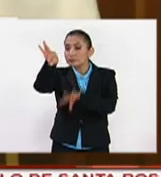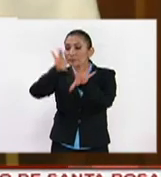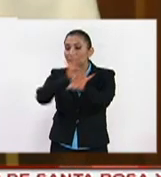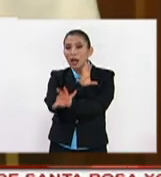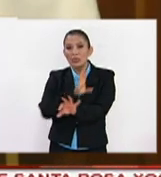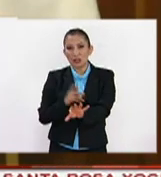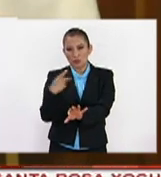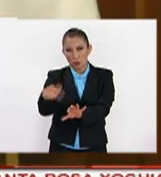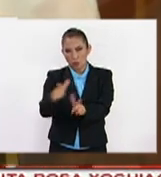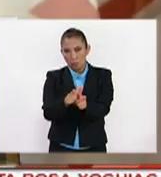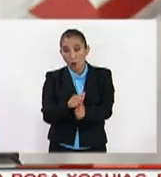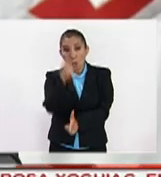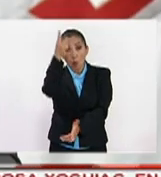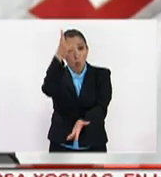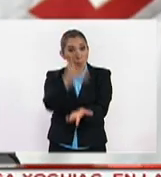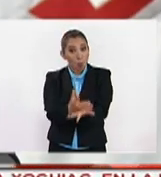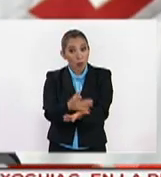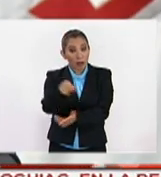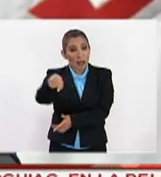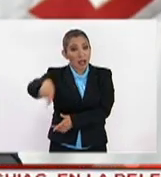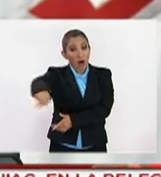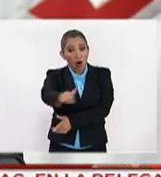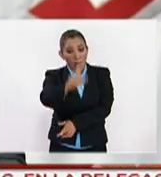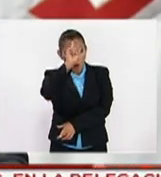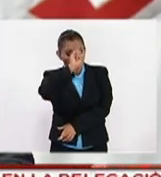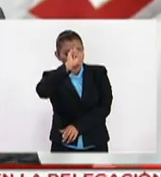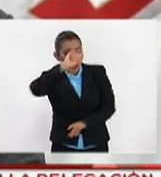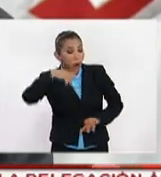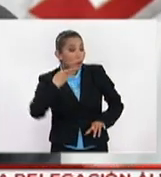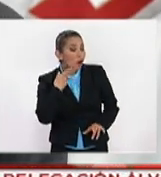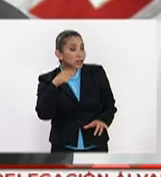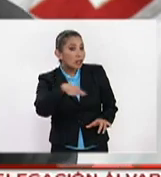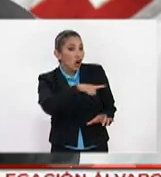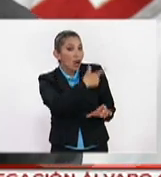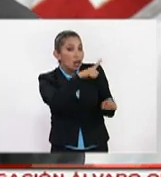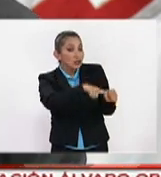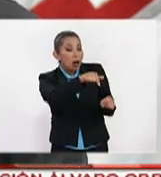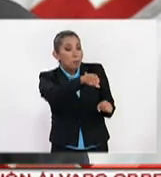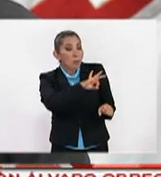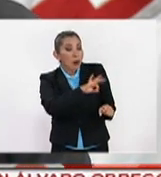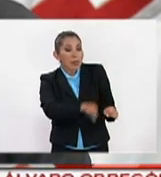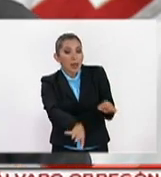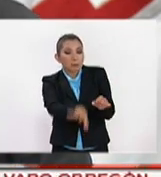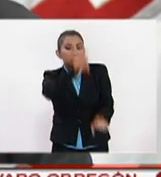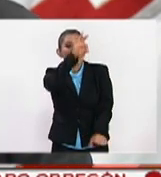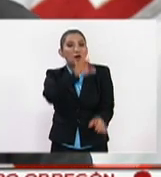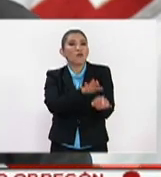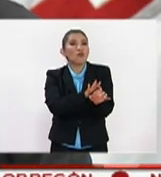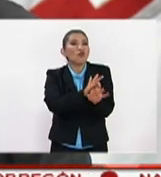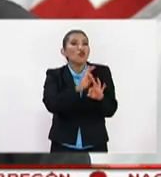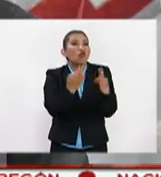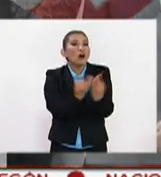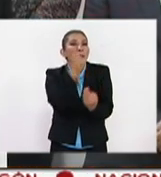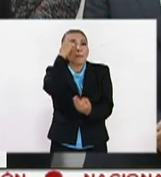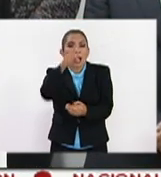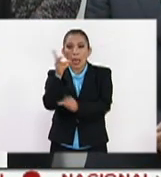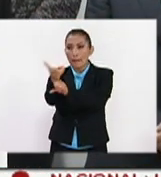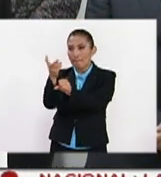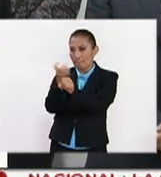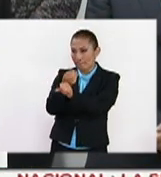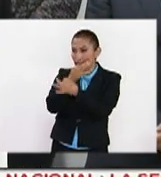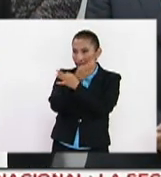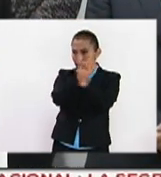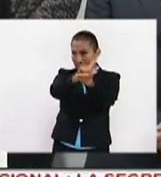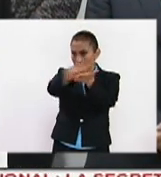en el partido. Dijo que únicamente el Consejo Político Nacional puede determinar el método, por lo que van a convocar de manera